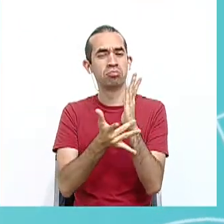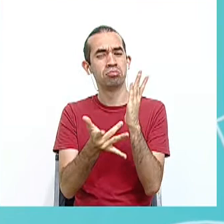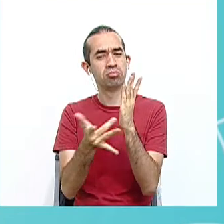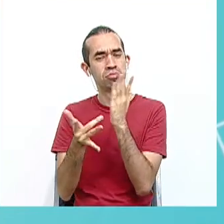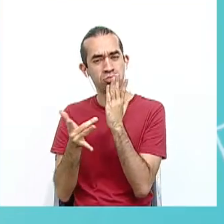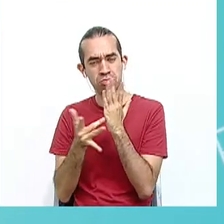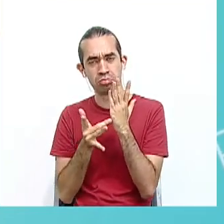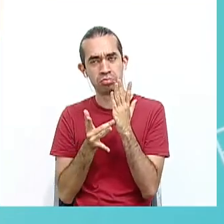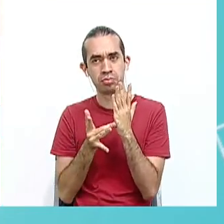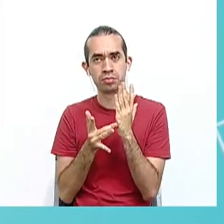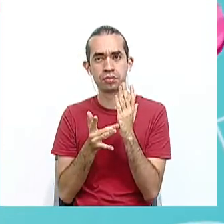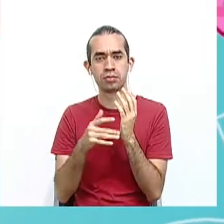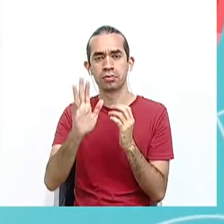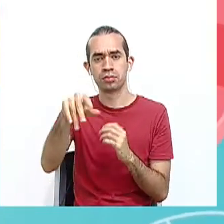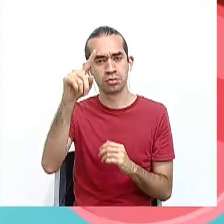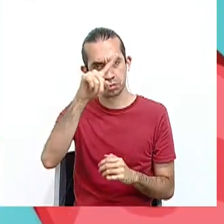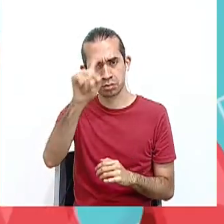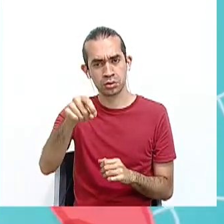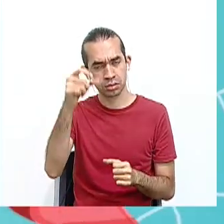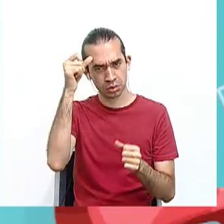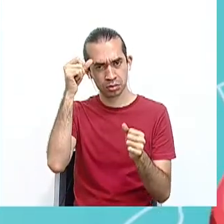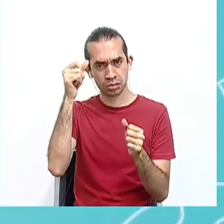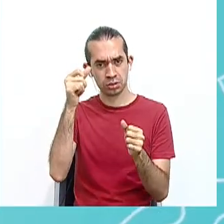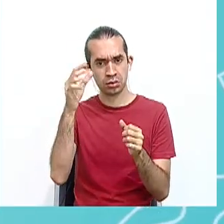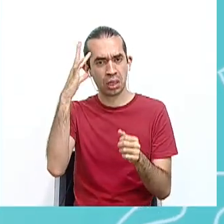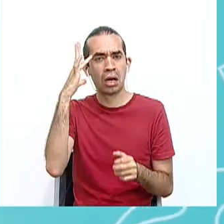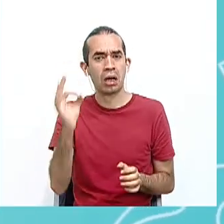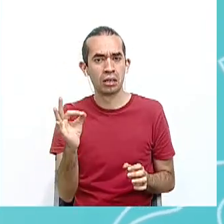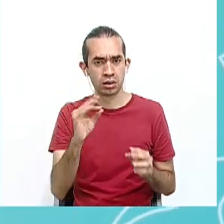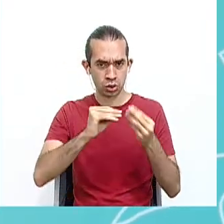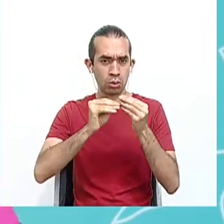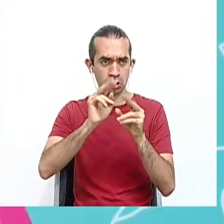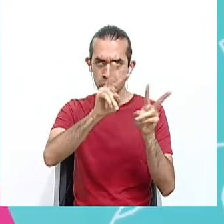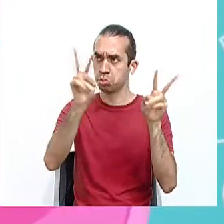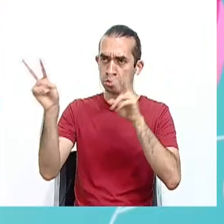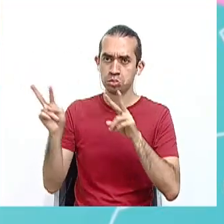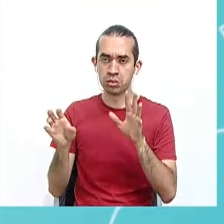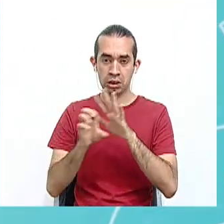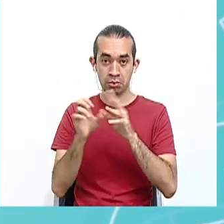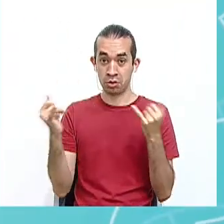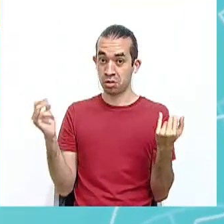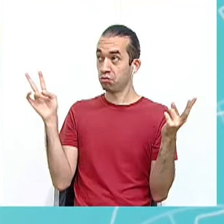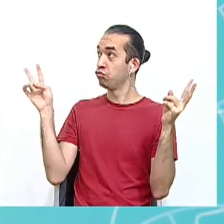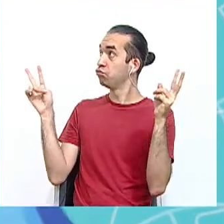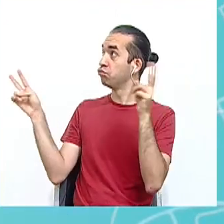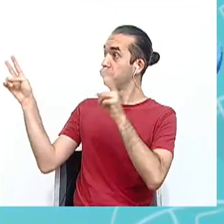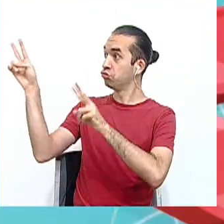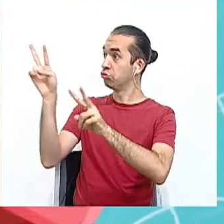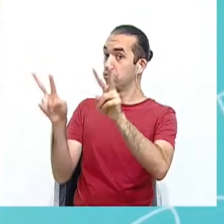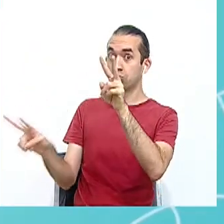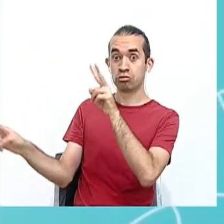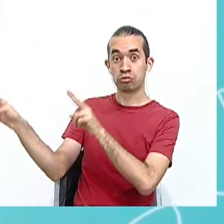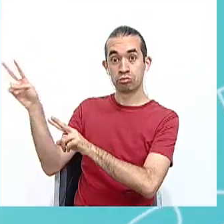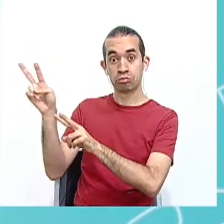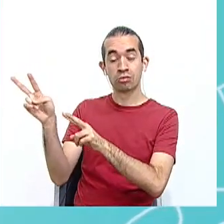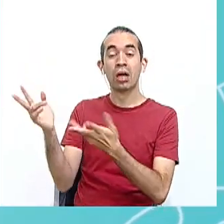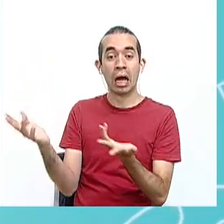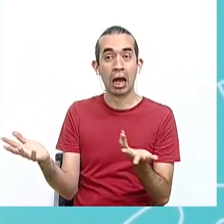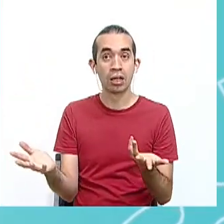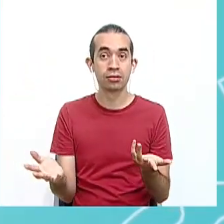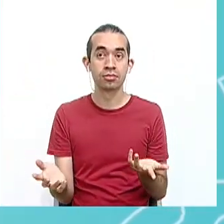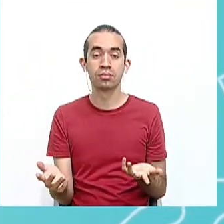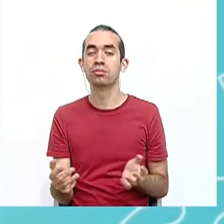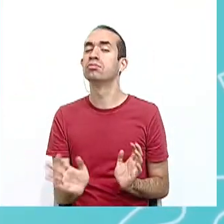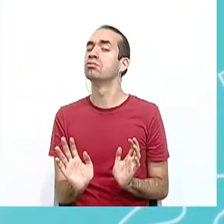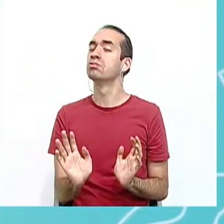Bueno, ¿creen ustedes realmente que estamos rodeados de números? Como aquí. Sí. Bueno,